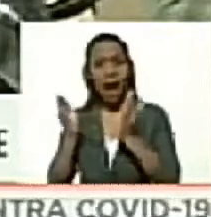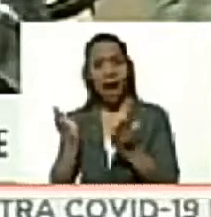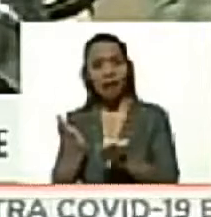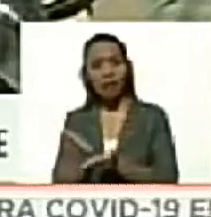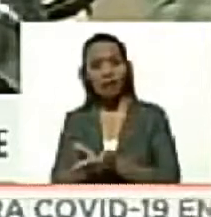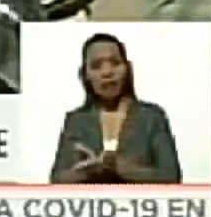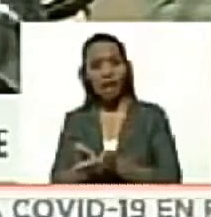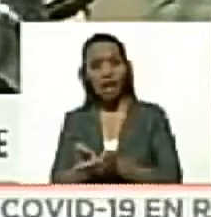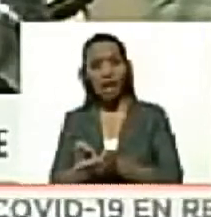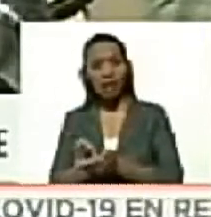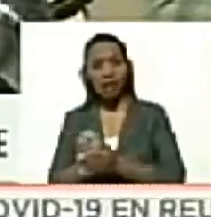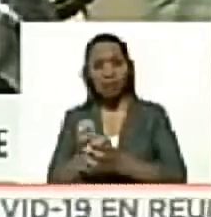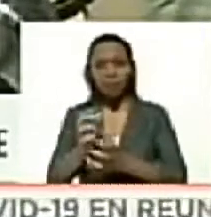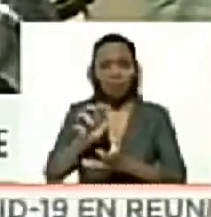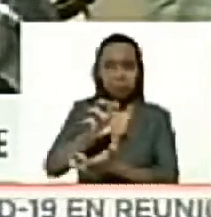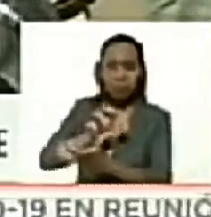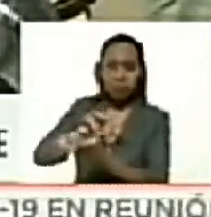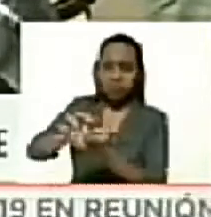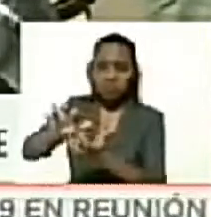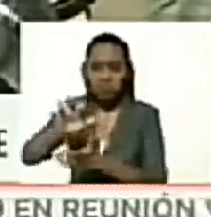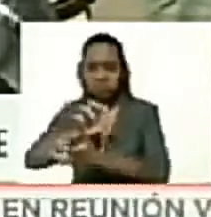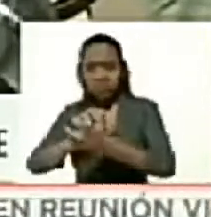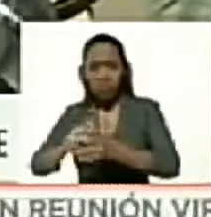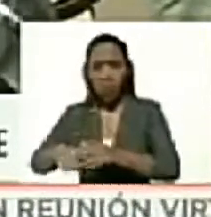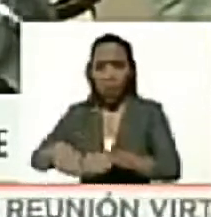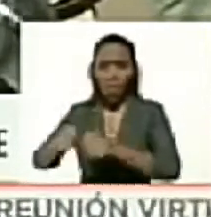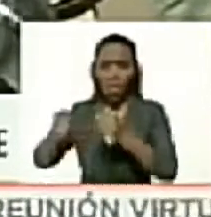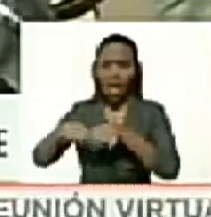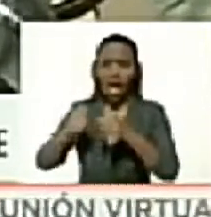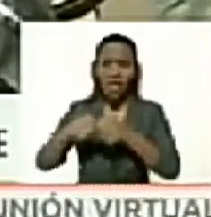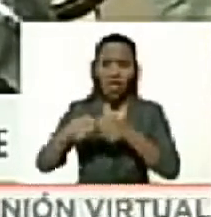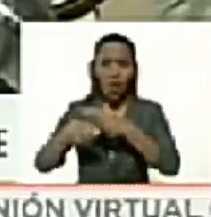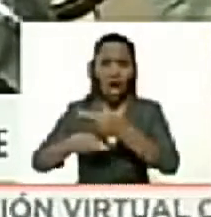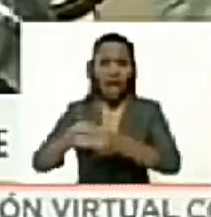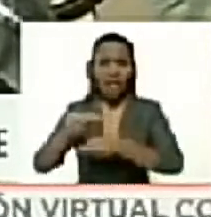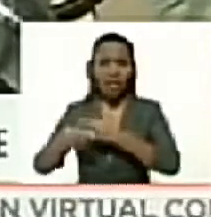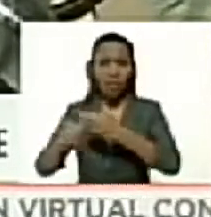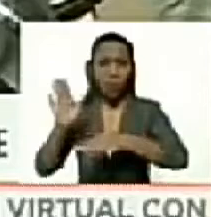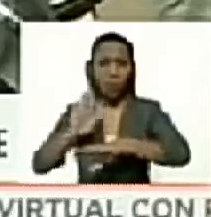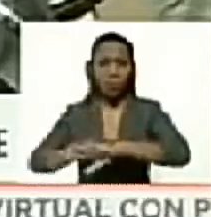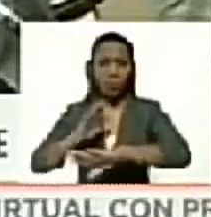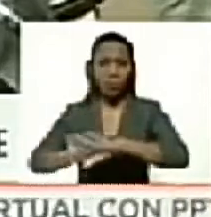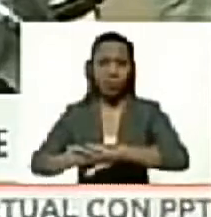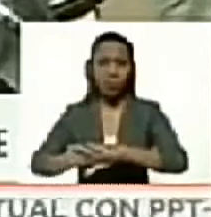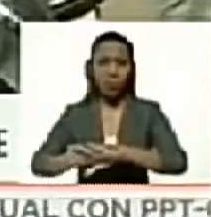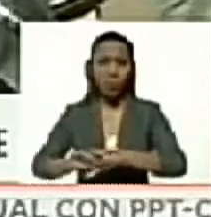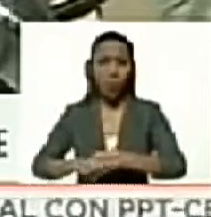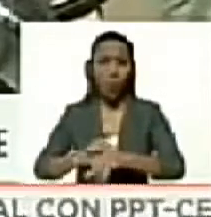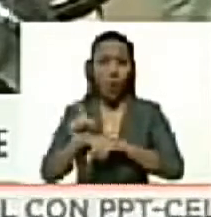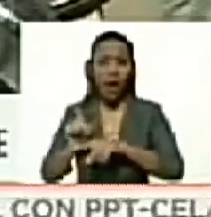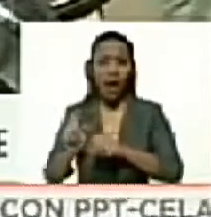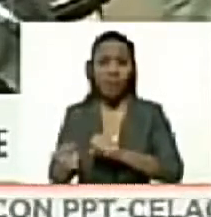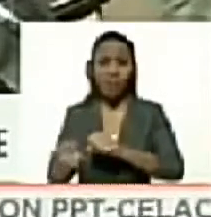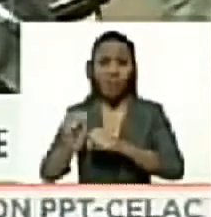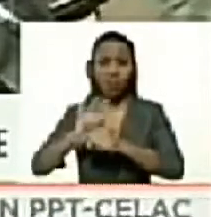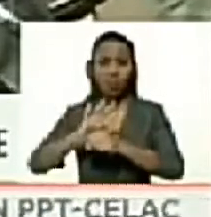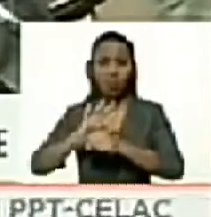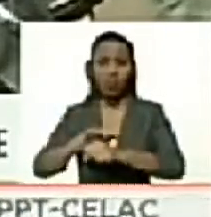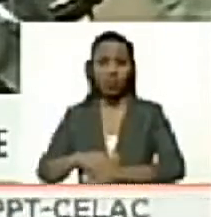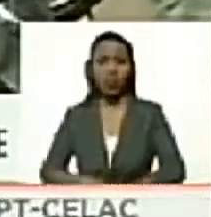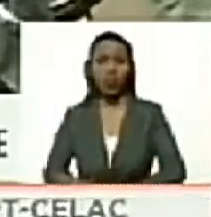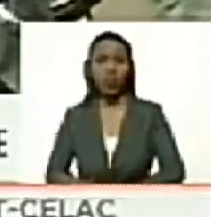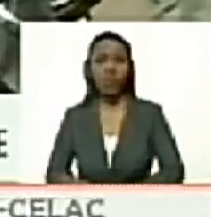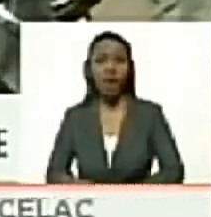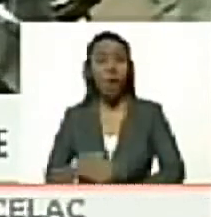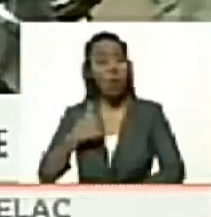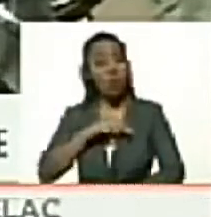resto de la región. Obviamente ellos, de hecho siempre lo he dicho, ellos iban detrás de Venezuela o de Brasil. Primero por claro, su posición geográfica. Claro. No, y por